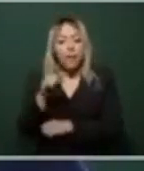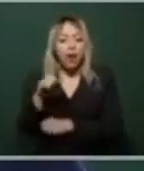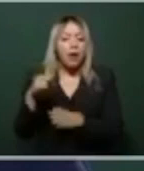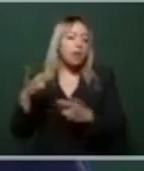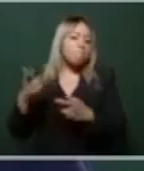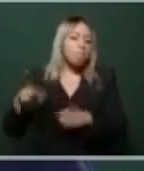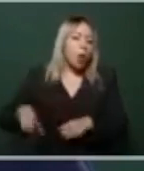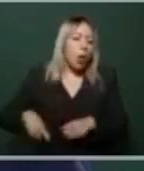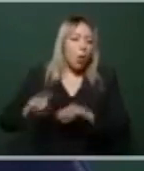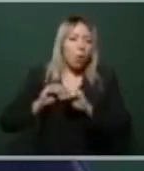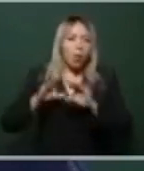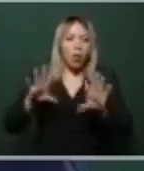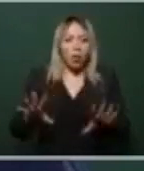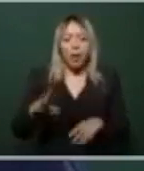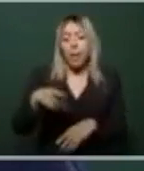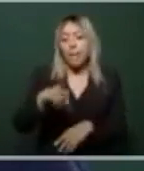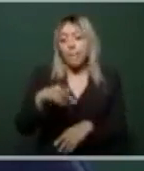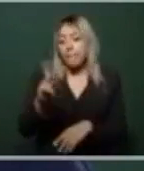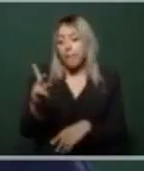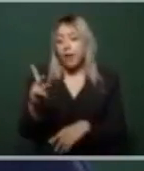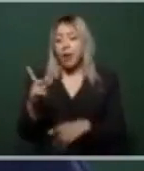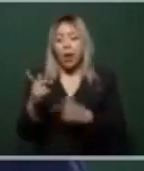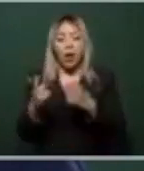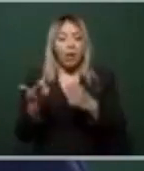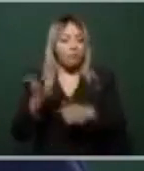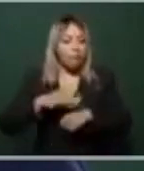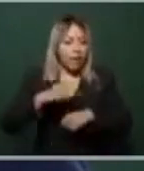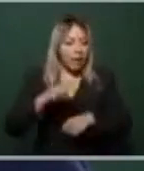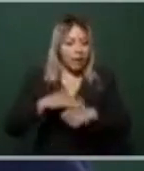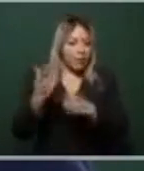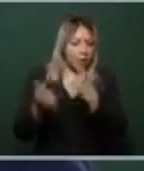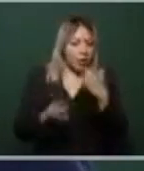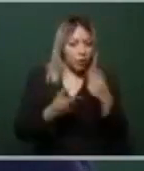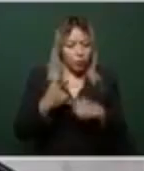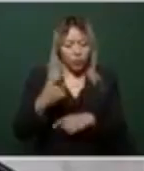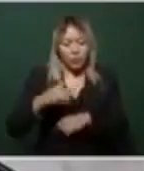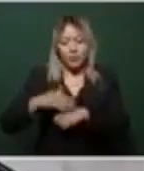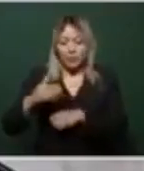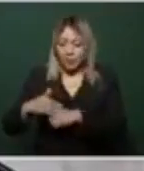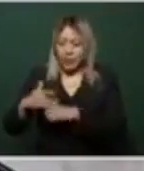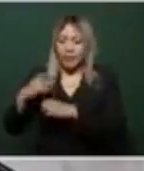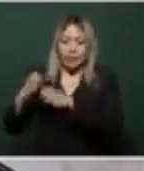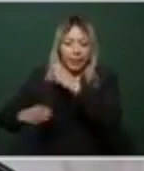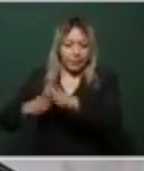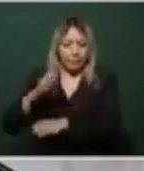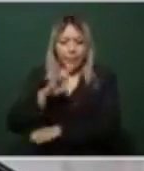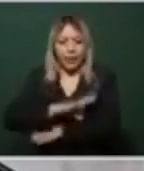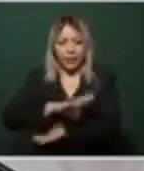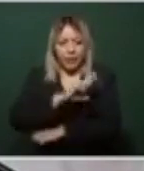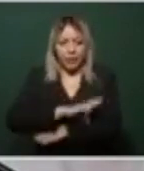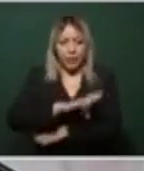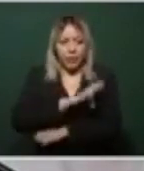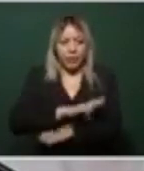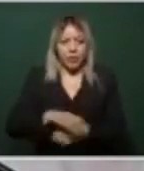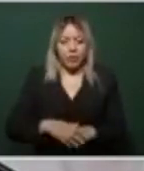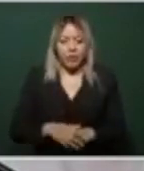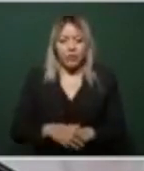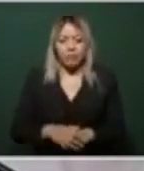público, pero la mayor parte es sector privado. O sea, es